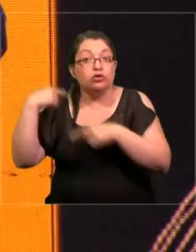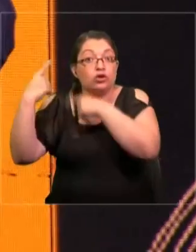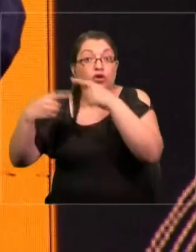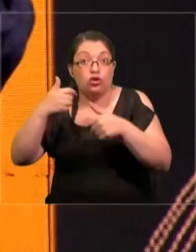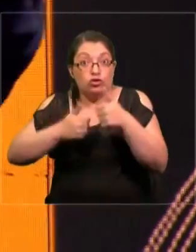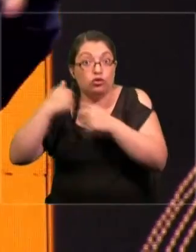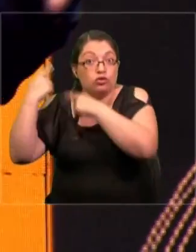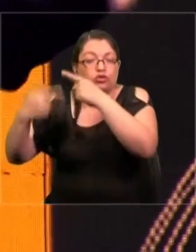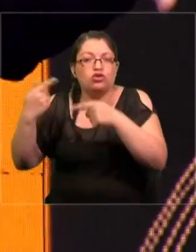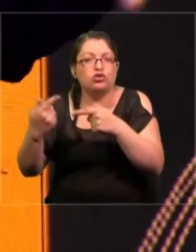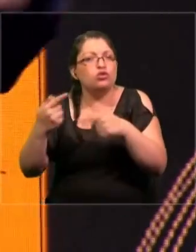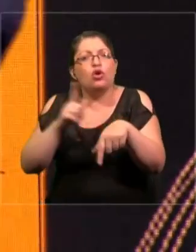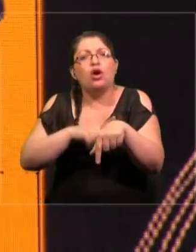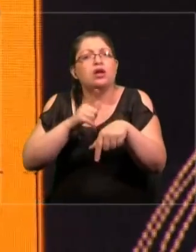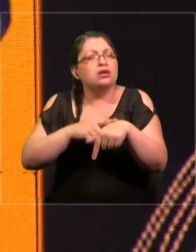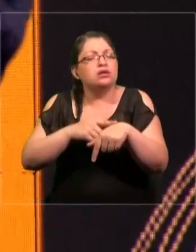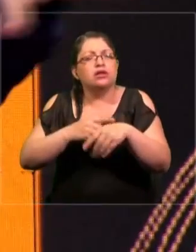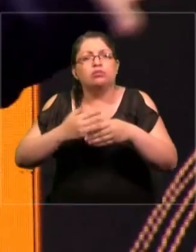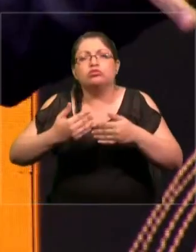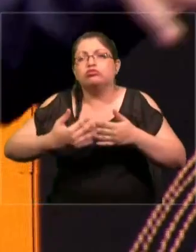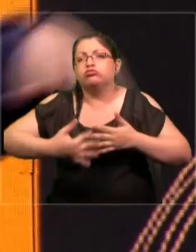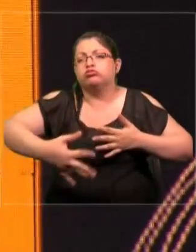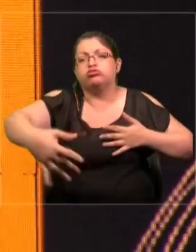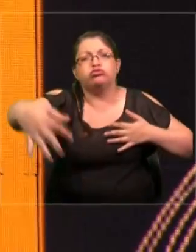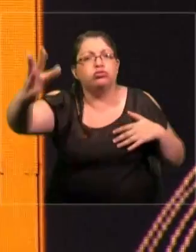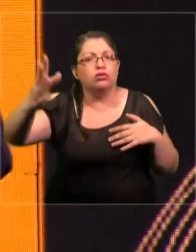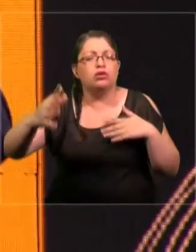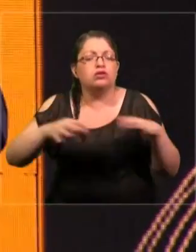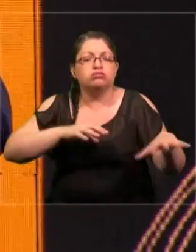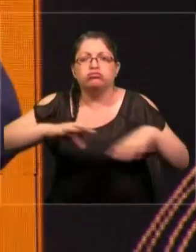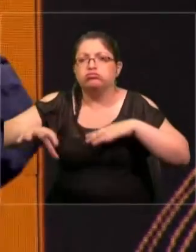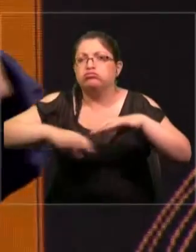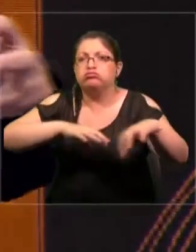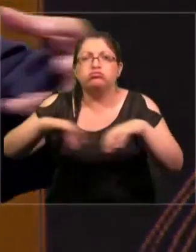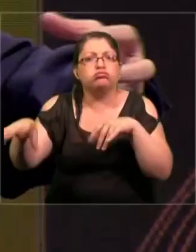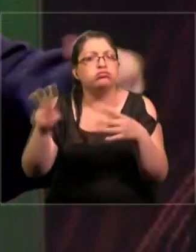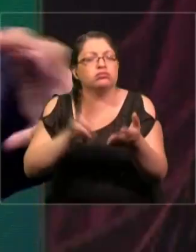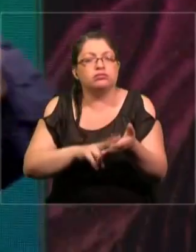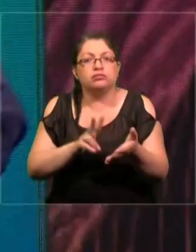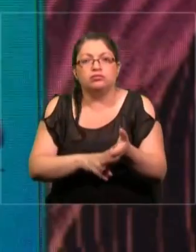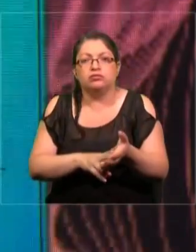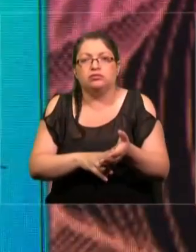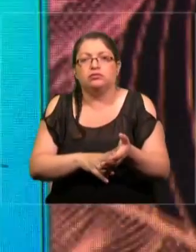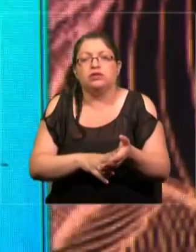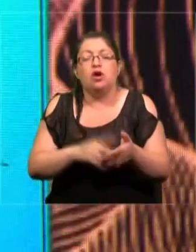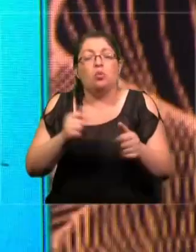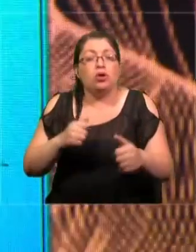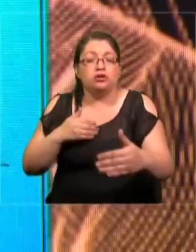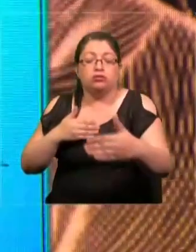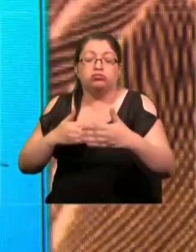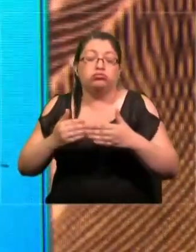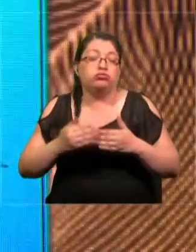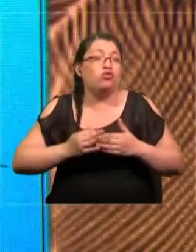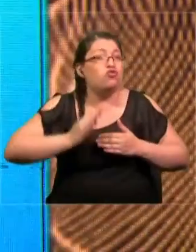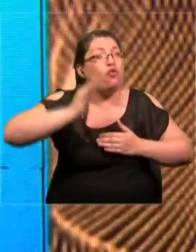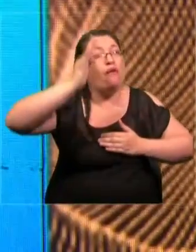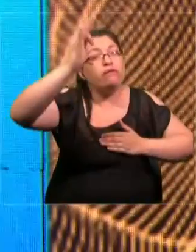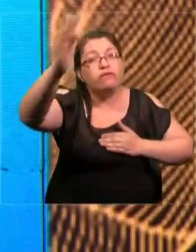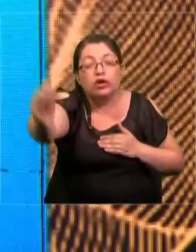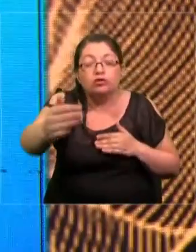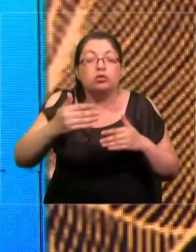es el tiempo abierto en su movimiento real, en el largo plazo, en el mediano plazo y en el instante.